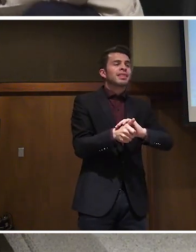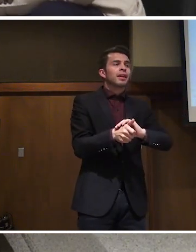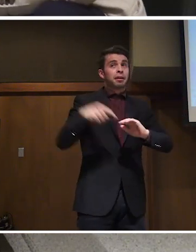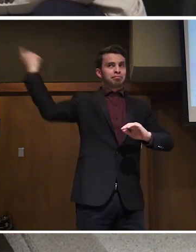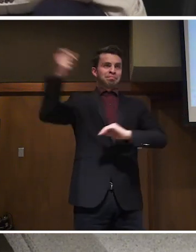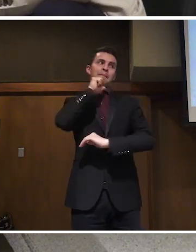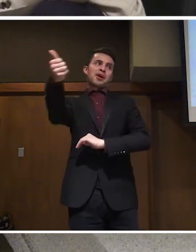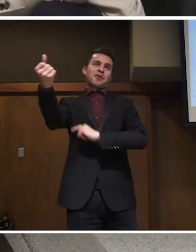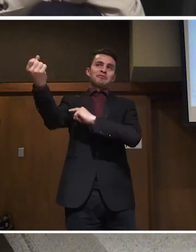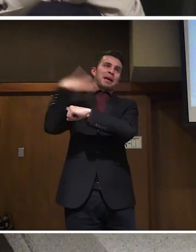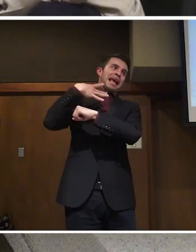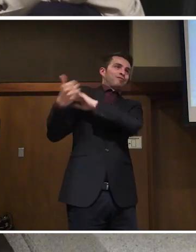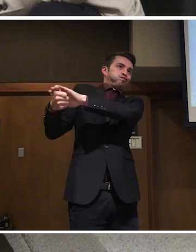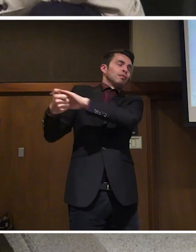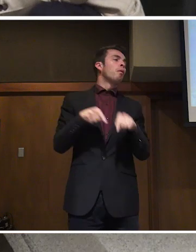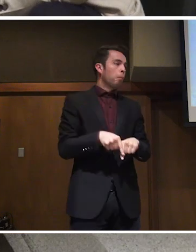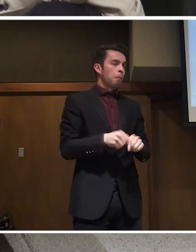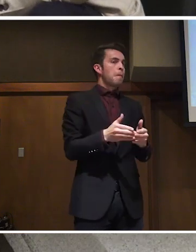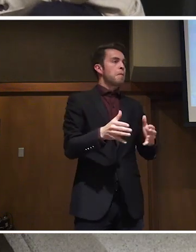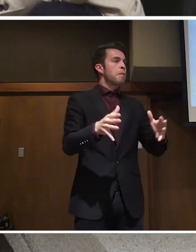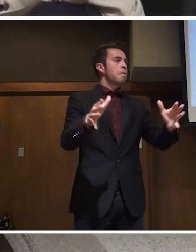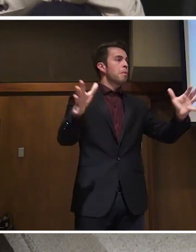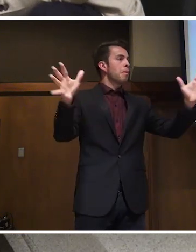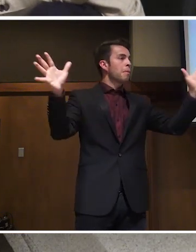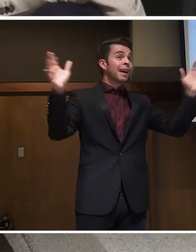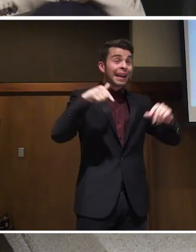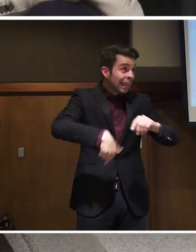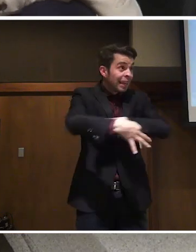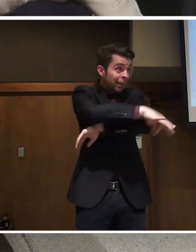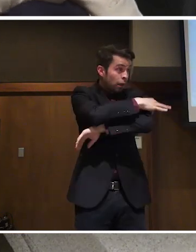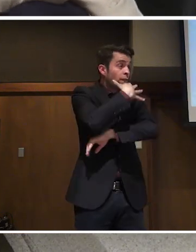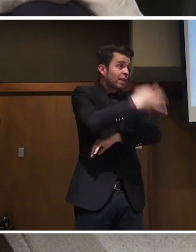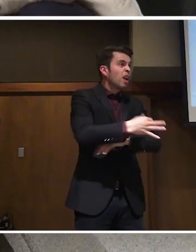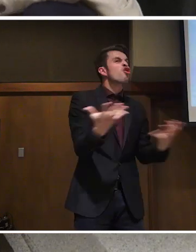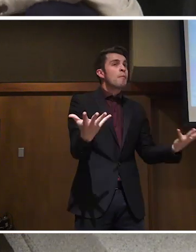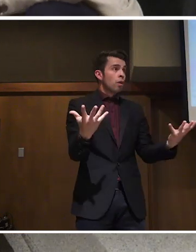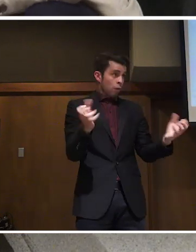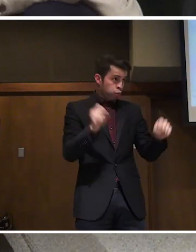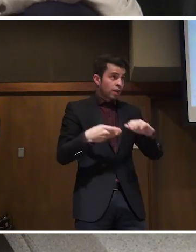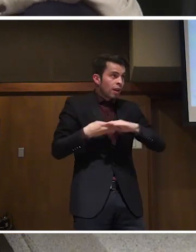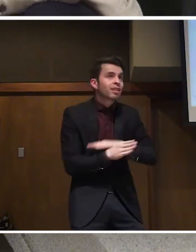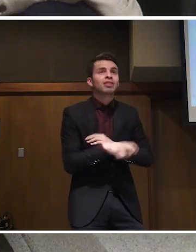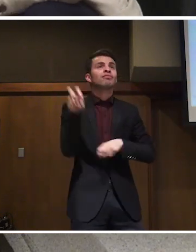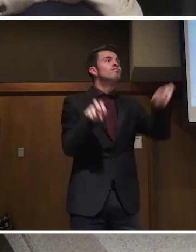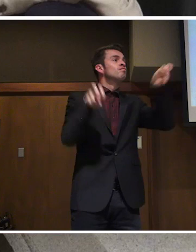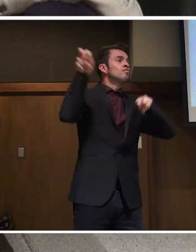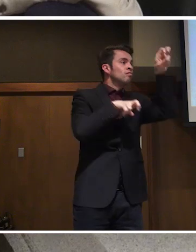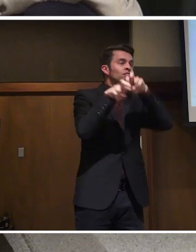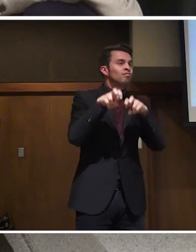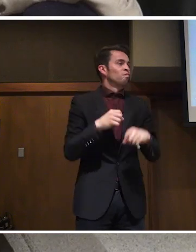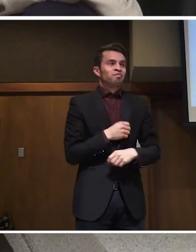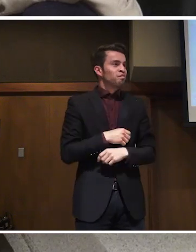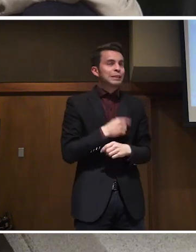Nacional también está construido en una forma que realmente es de muy difícil acceso, y yo creo que ha pensado